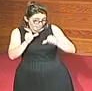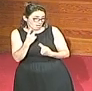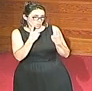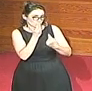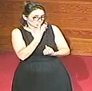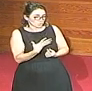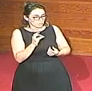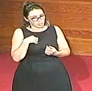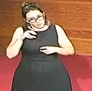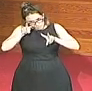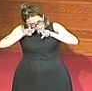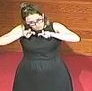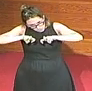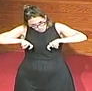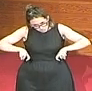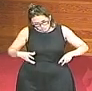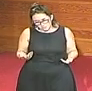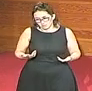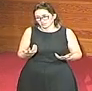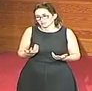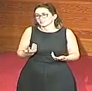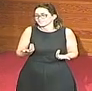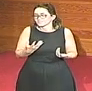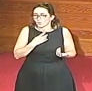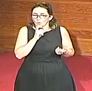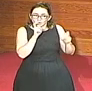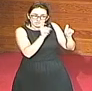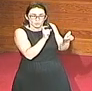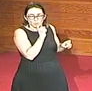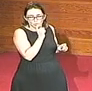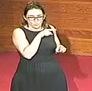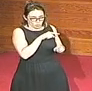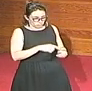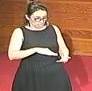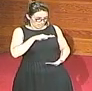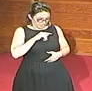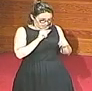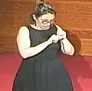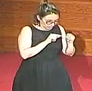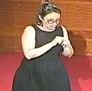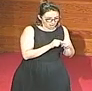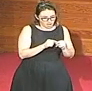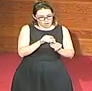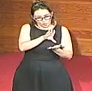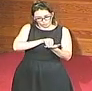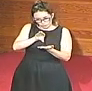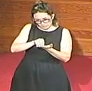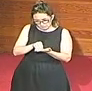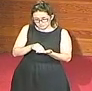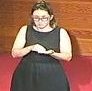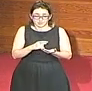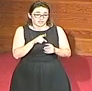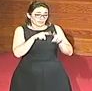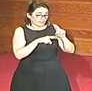pajar. Entonces, claro, ¿cómo les enseñas a tener capacidad crítica, a ampliar fuentes? Pues tiene mucho que ver con lo que aprenden en casa, con el